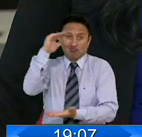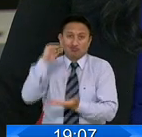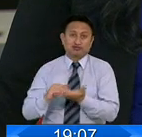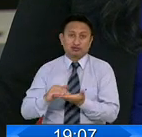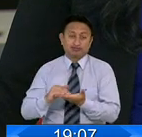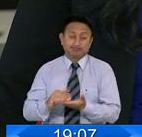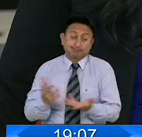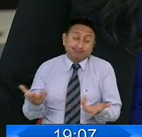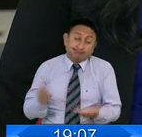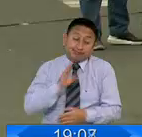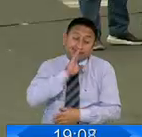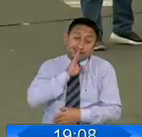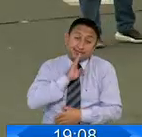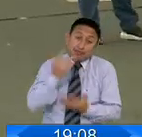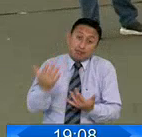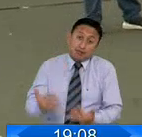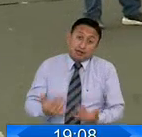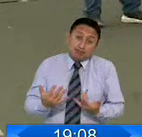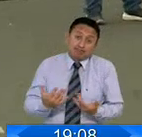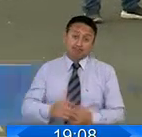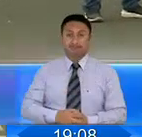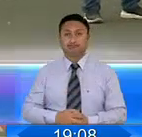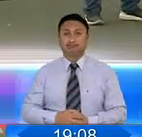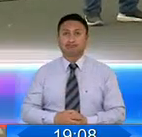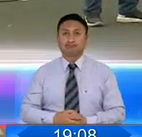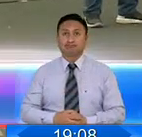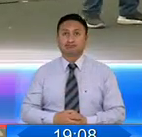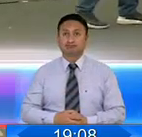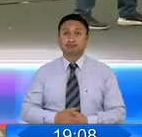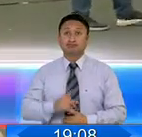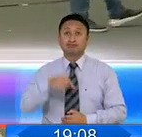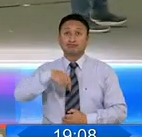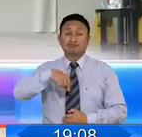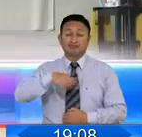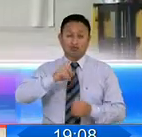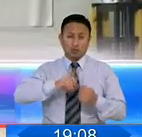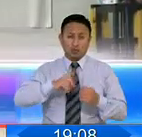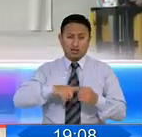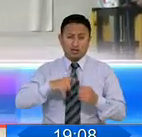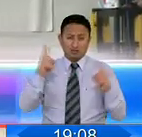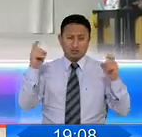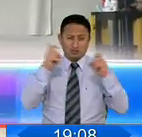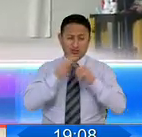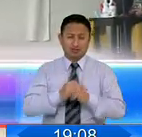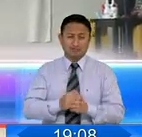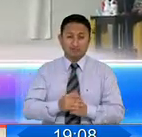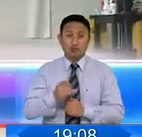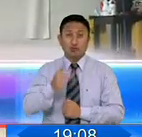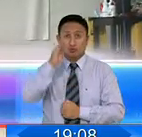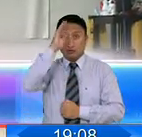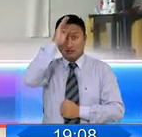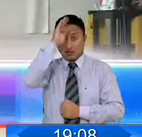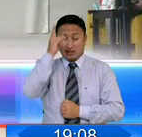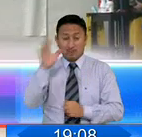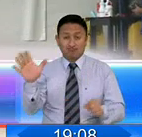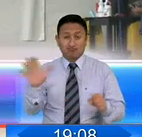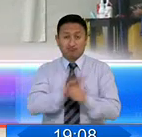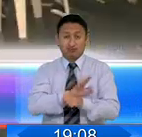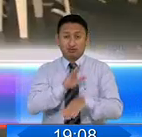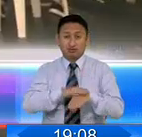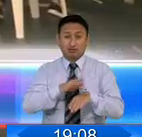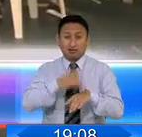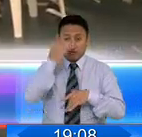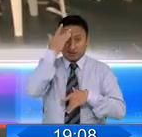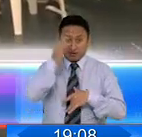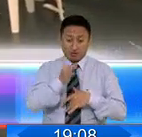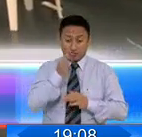esperar. La situación sanitaria en Quito es compleja. Los hospitales están casi al tope de su capacidad por la pandemia y es que